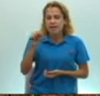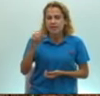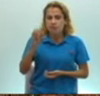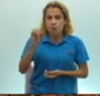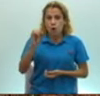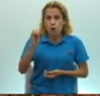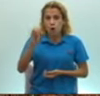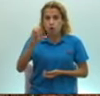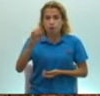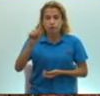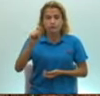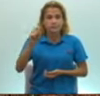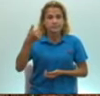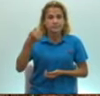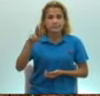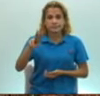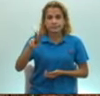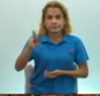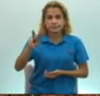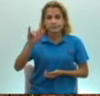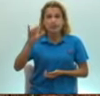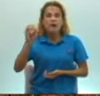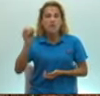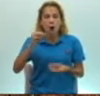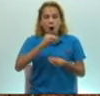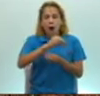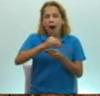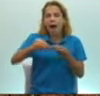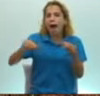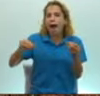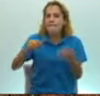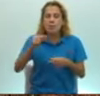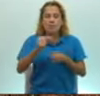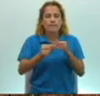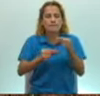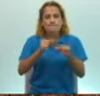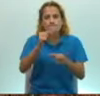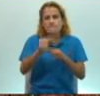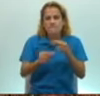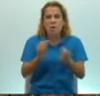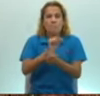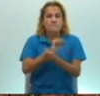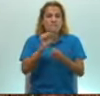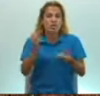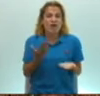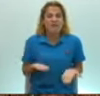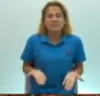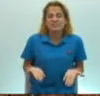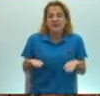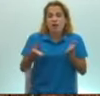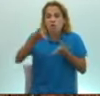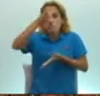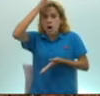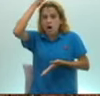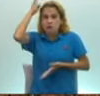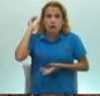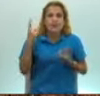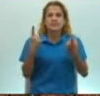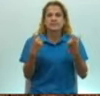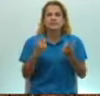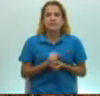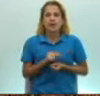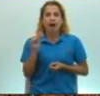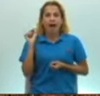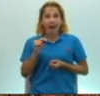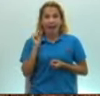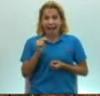pero sí tuvo la habilidad para no enfrentar al Senado y haciendo una transformación paulatina para lograr el desarrollo que